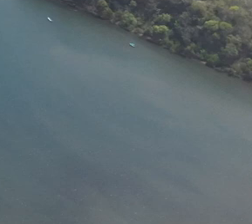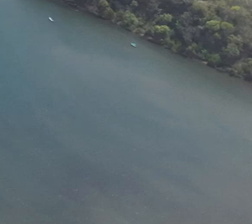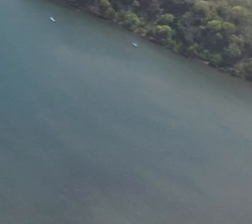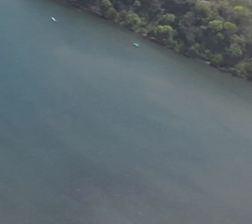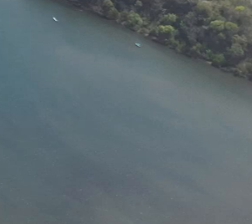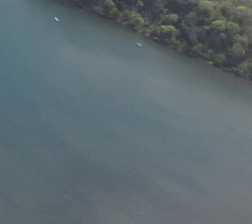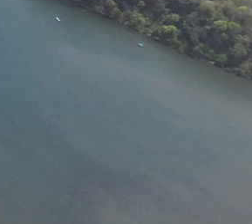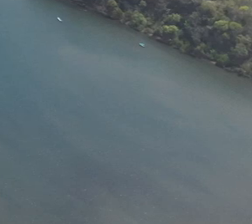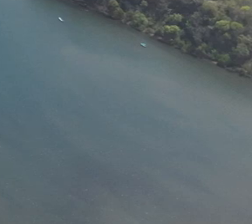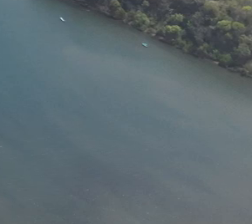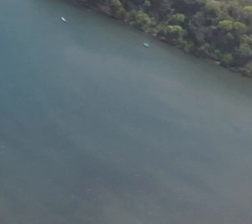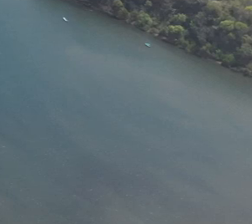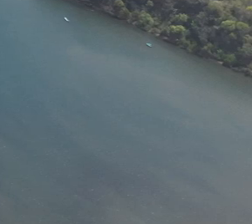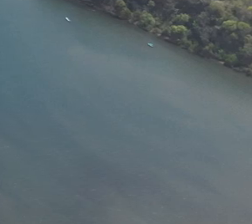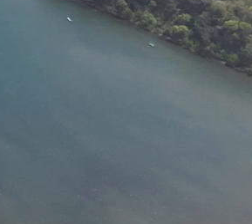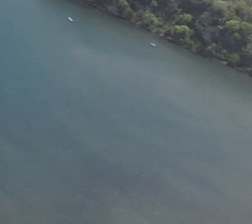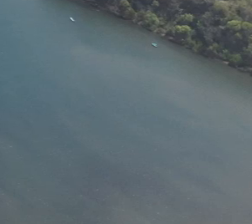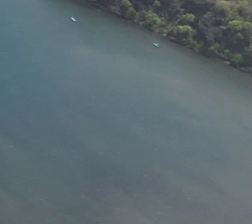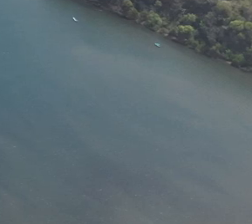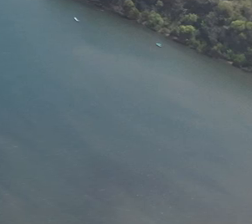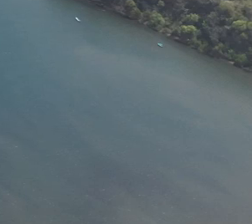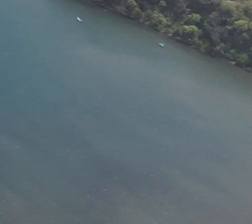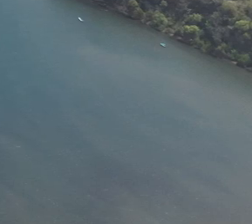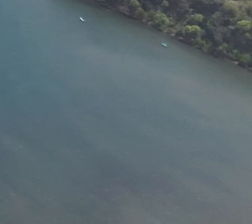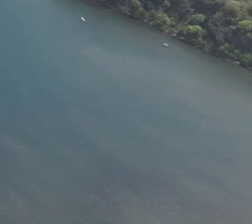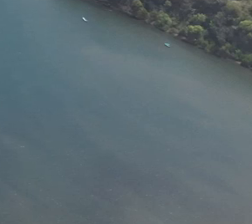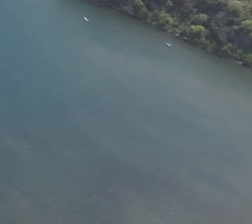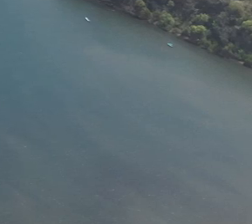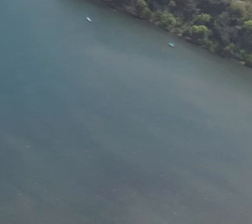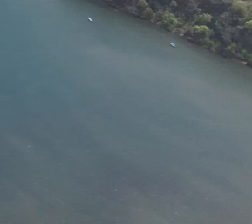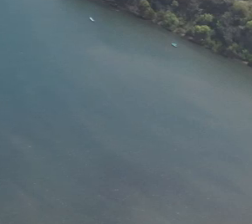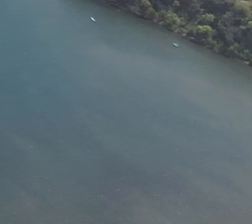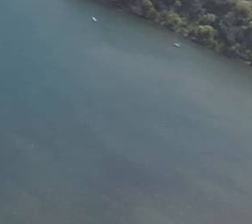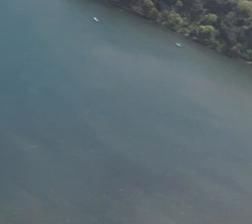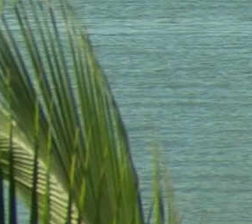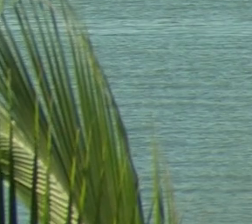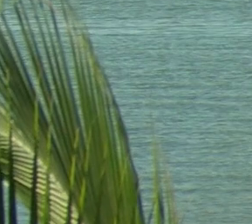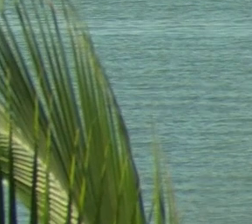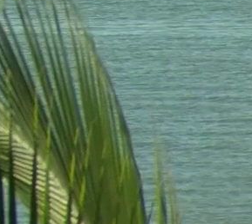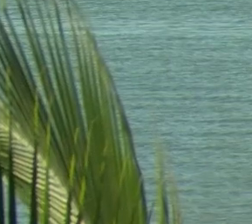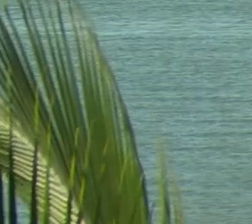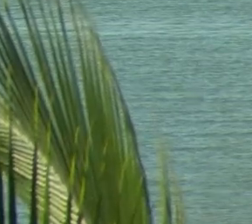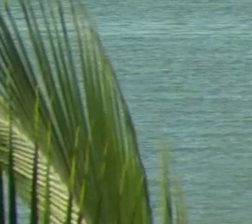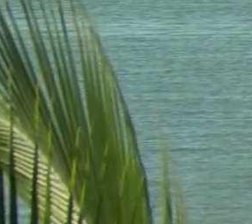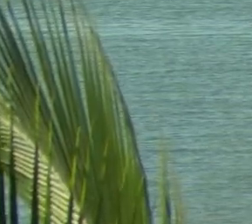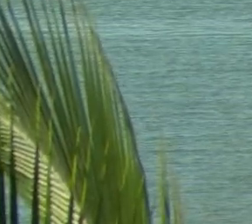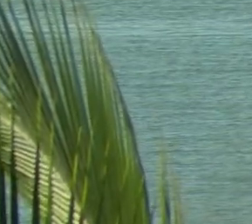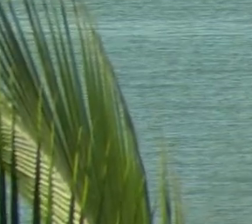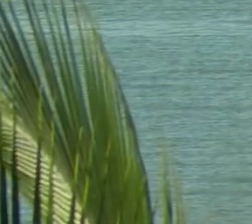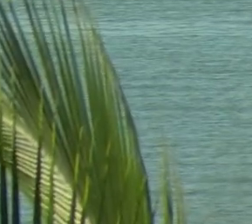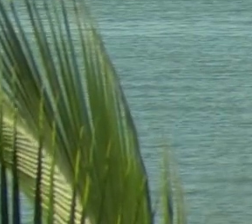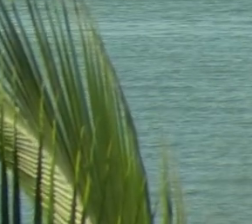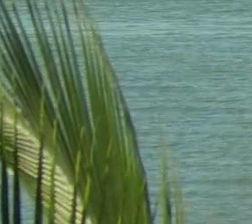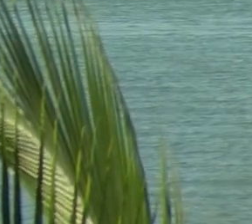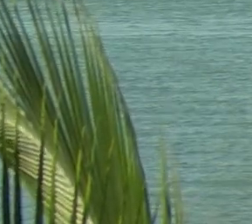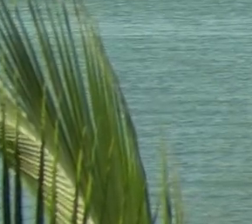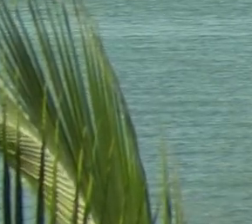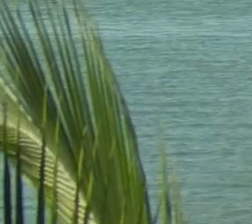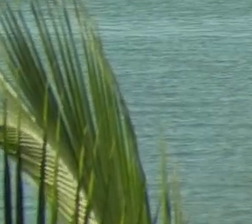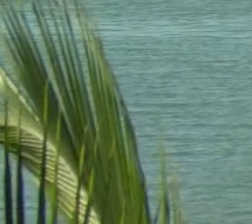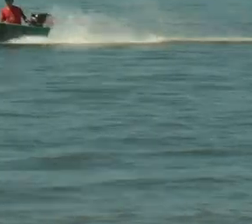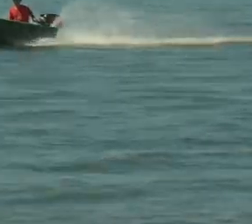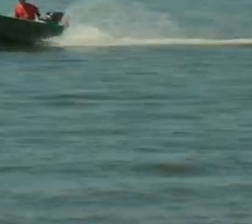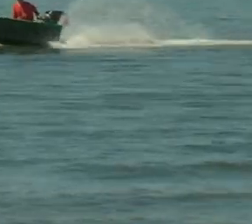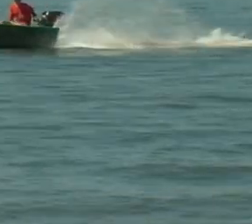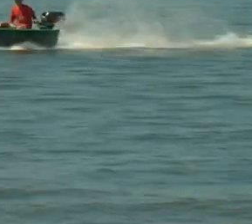lucha contra el cambio climático, lo que, unido a la preservación de los océanos, se traduce en beneficios hacia las comunidades